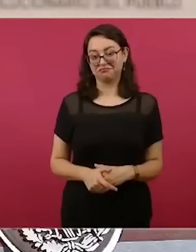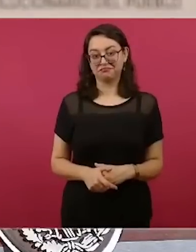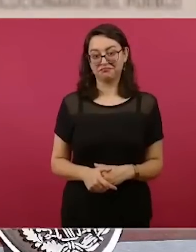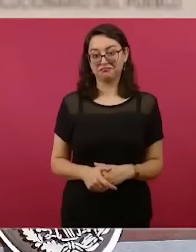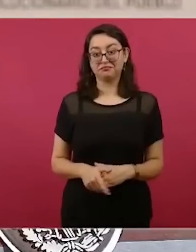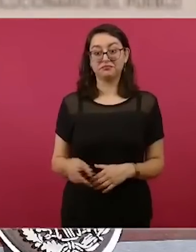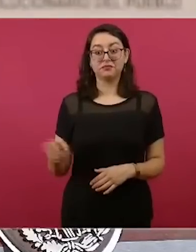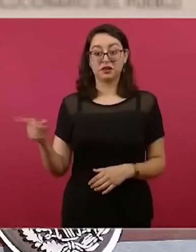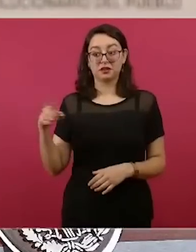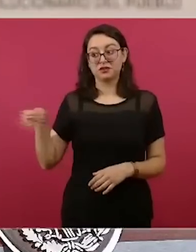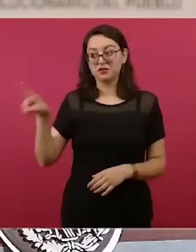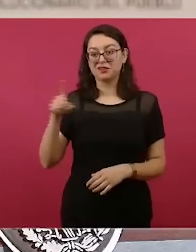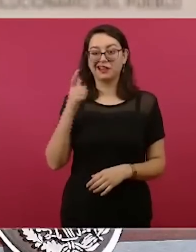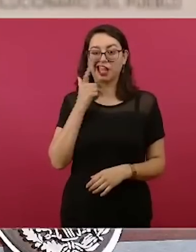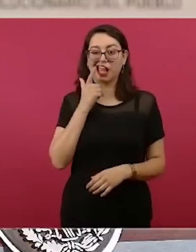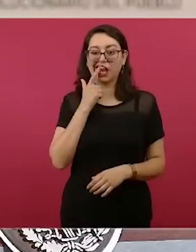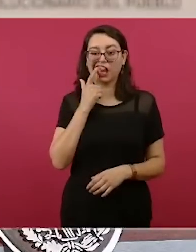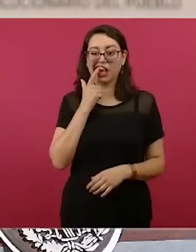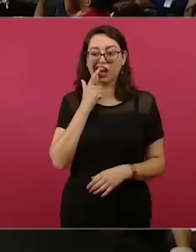leguleya,